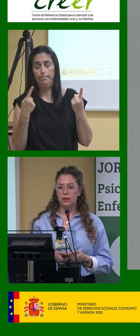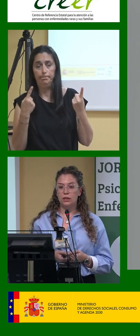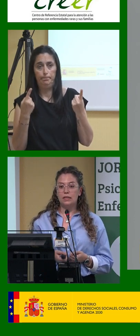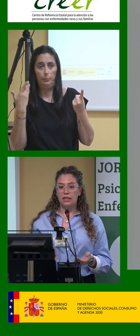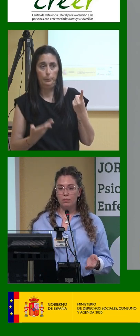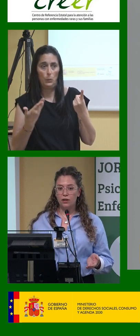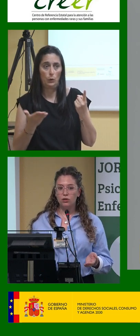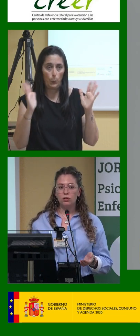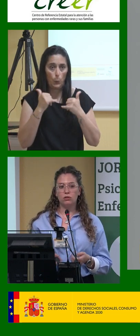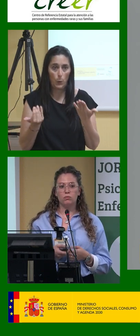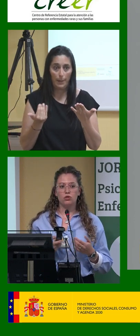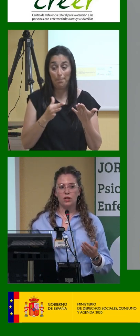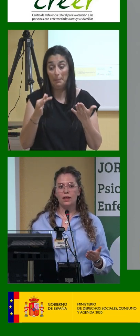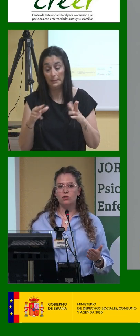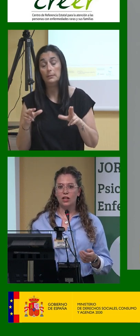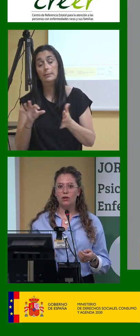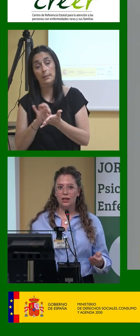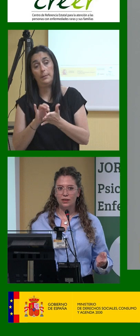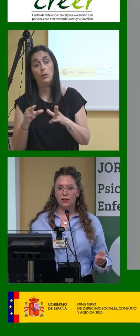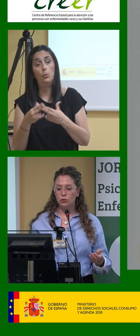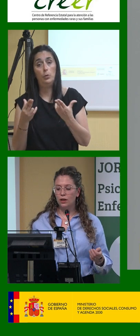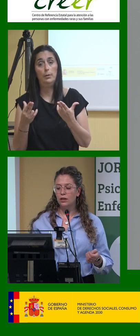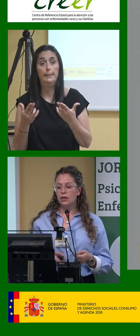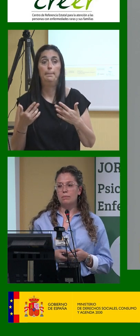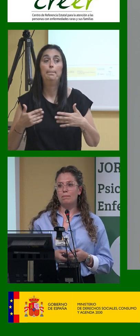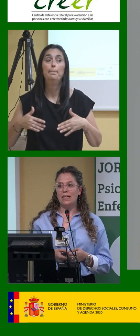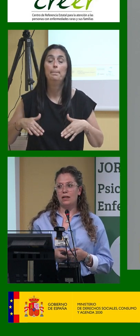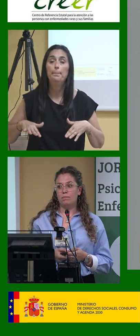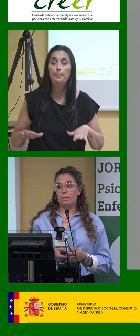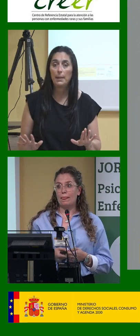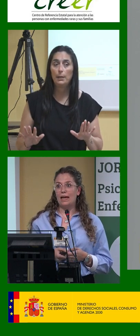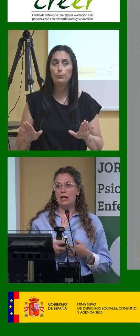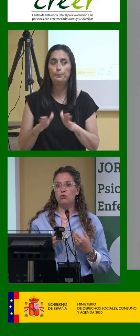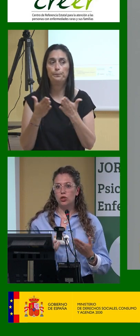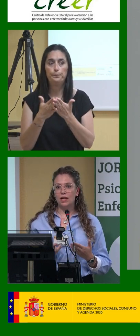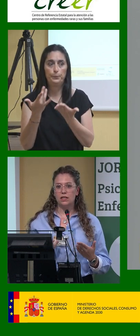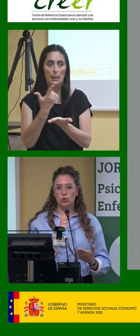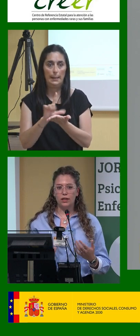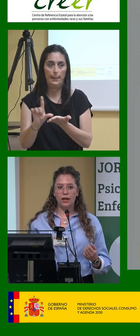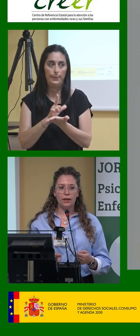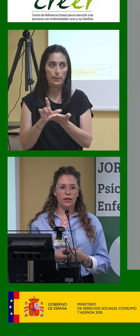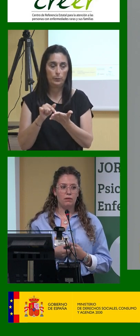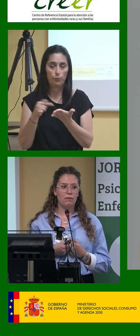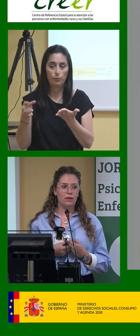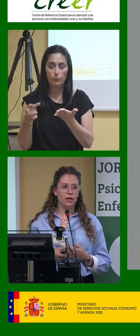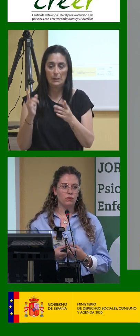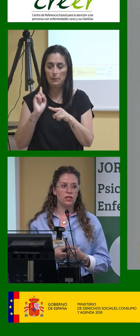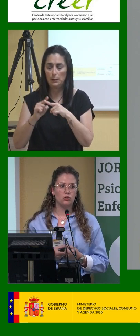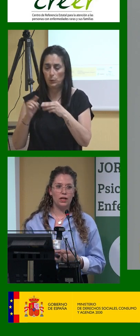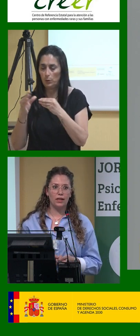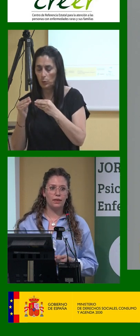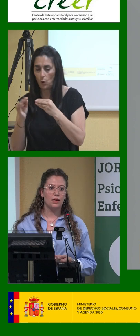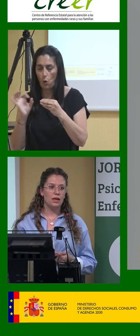públicos. Sin embargo, como nos ha denotado la literatura, el uso de la sexualidad, la vivencia